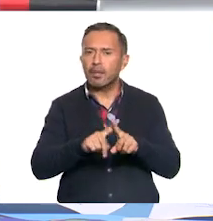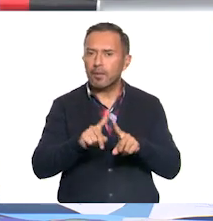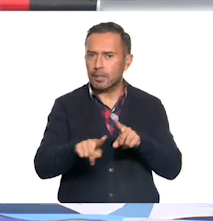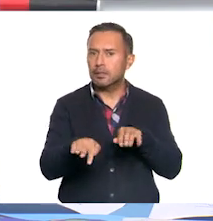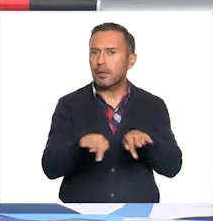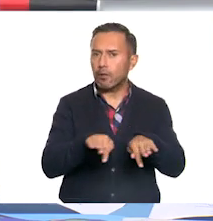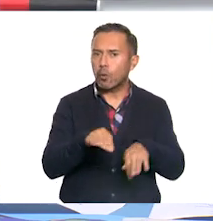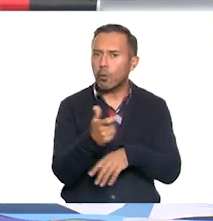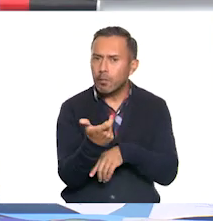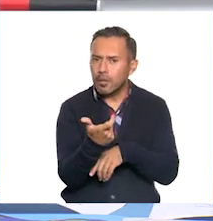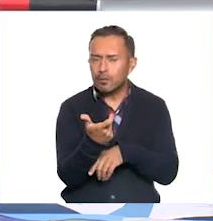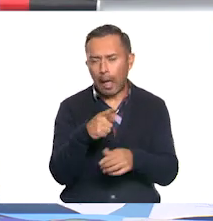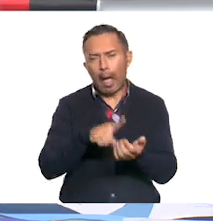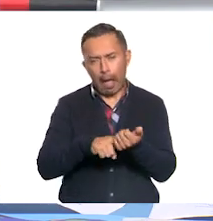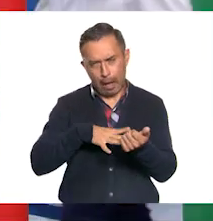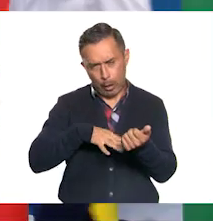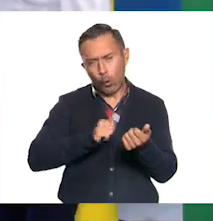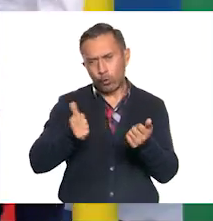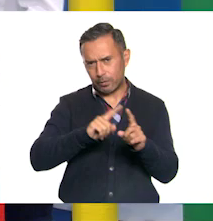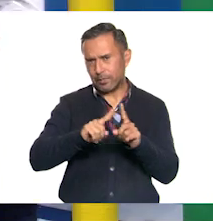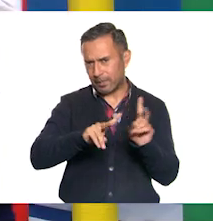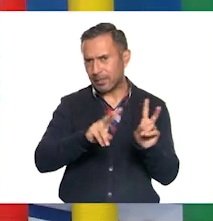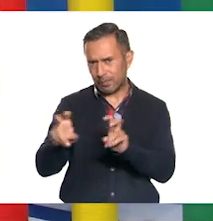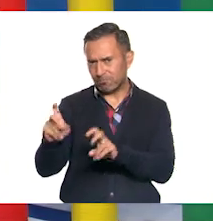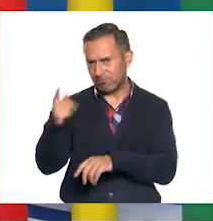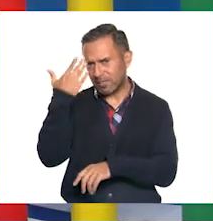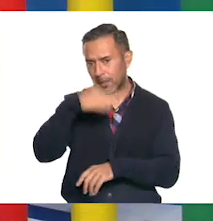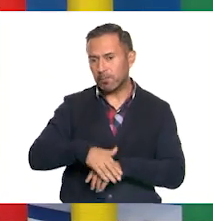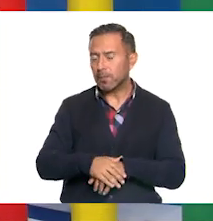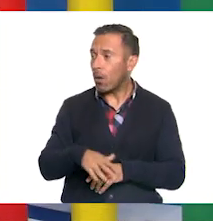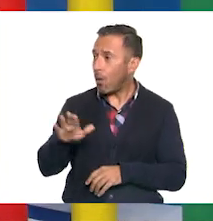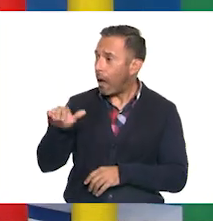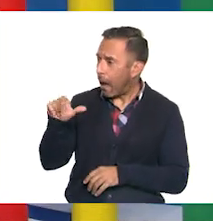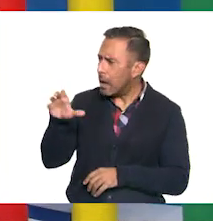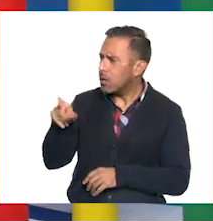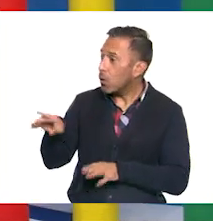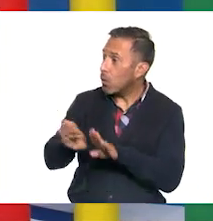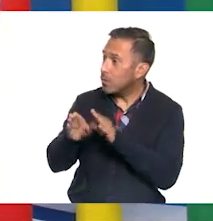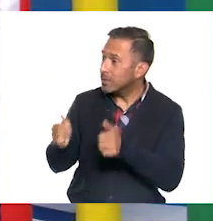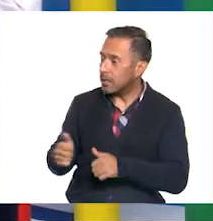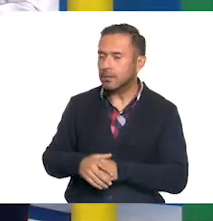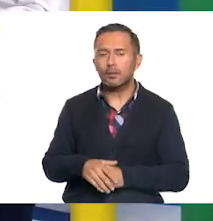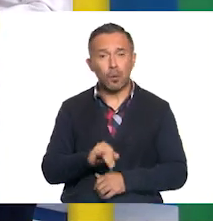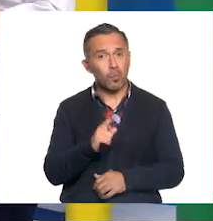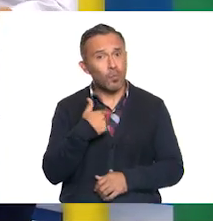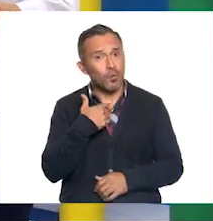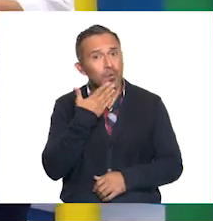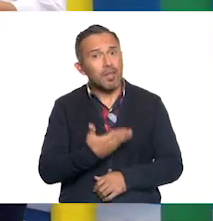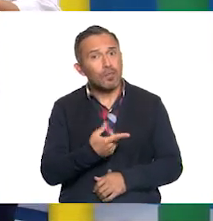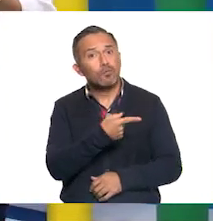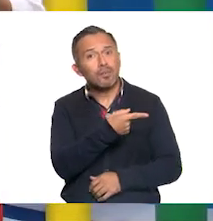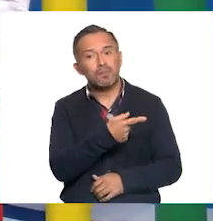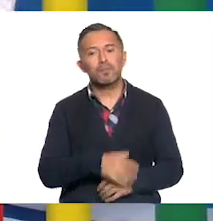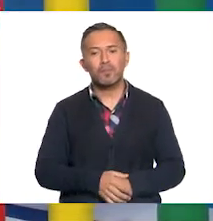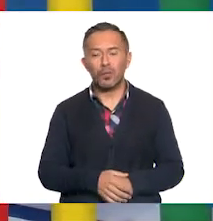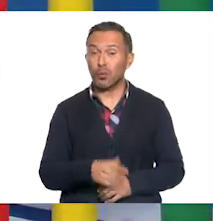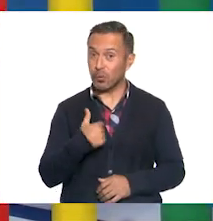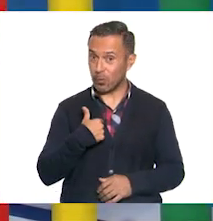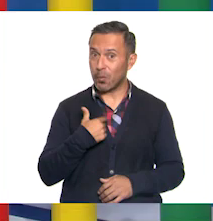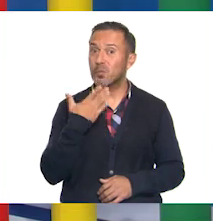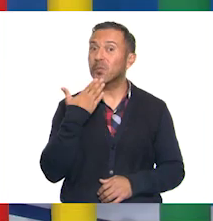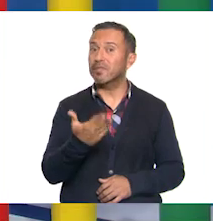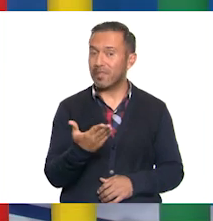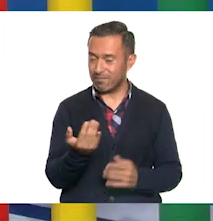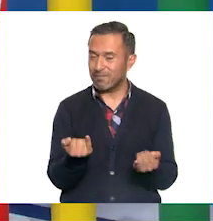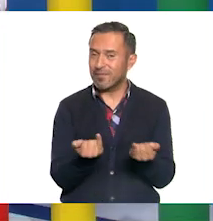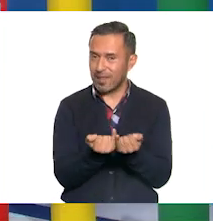muchas más. Hola, Ale, ¿cómo estás? ¡Ay! Muy bien, maestra. ¿Y usted? Pues muy bien,